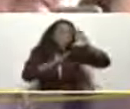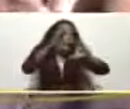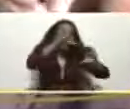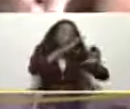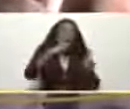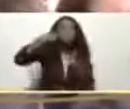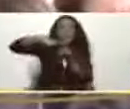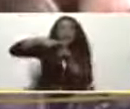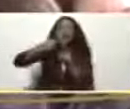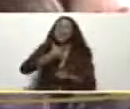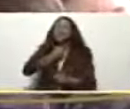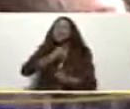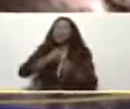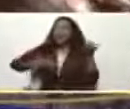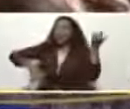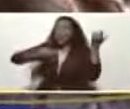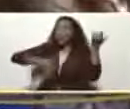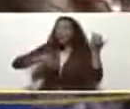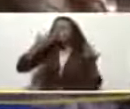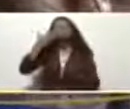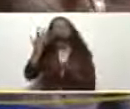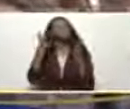Investigadores, ¿verdad?